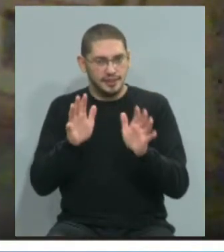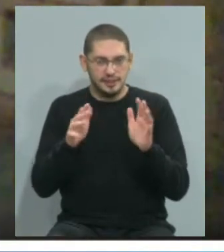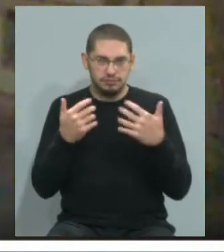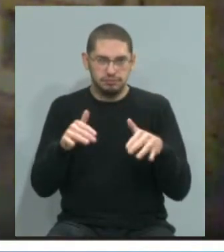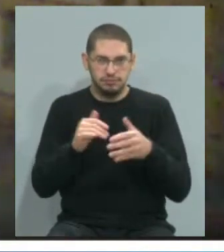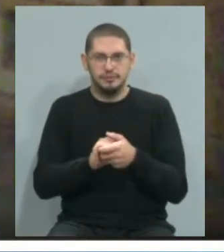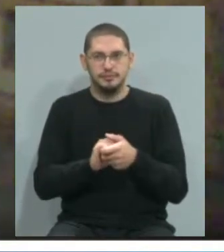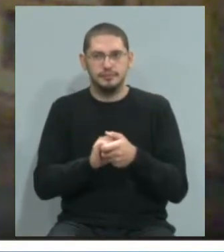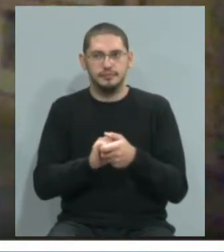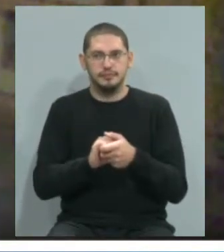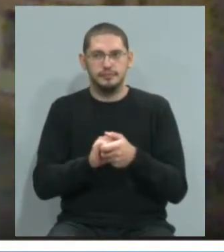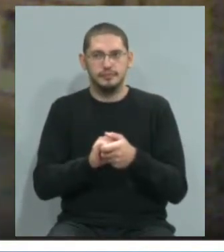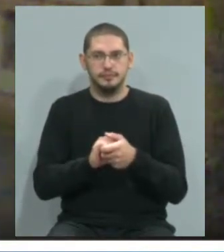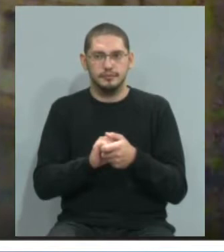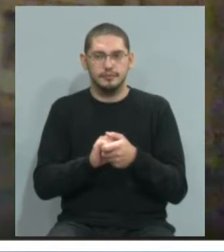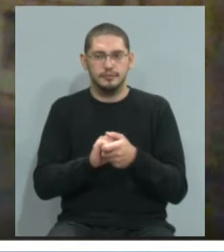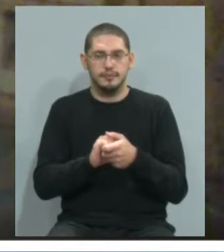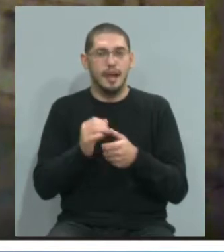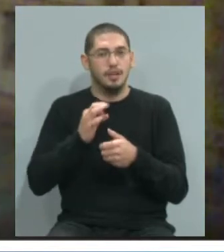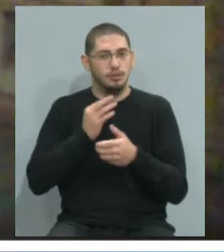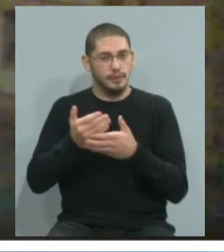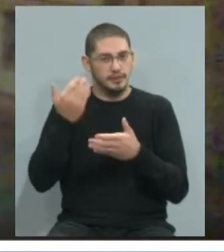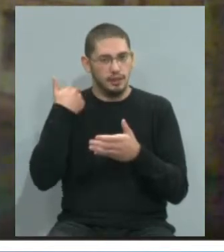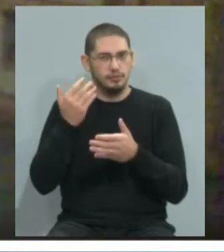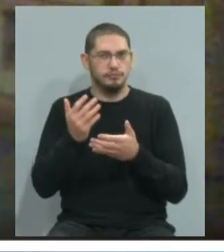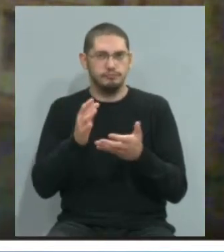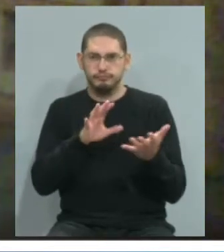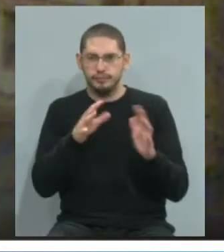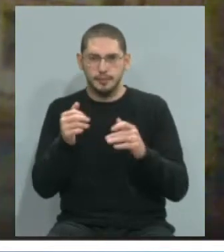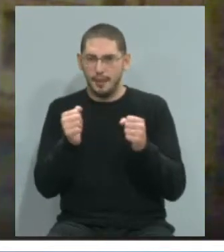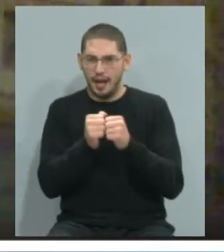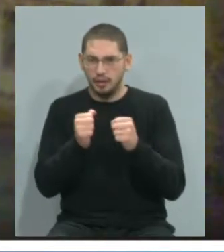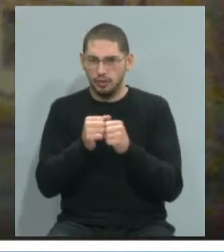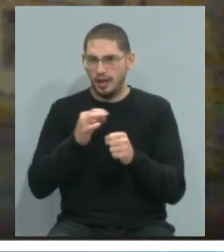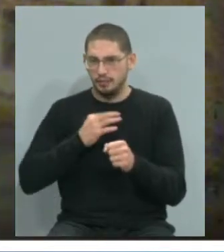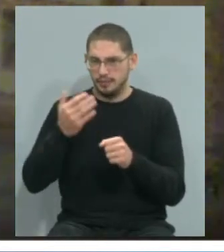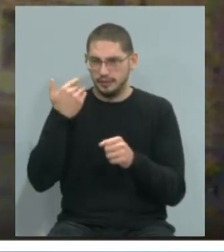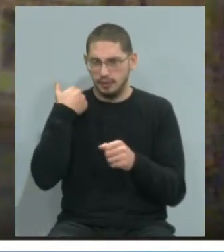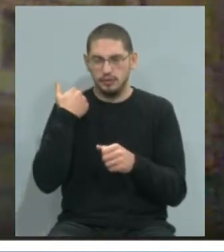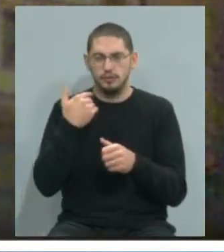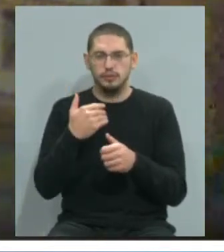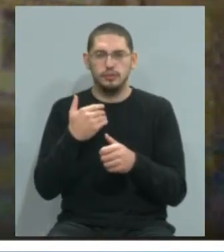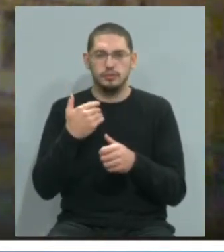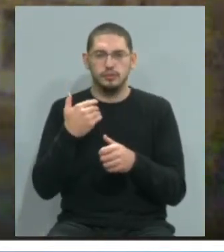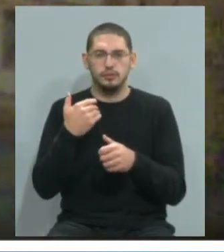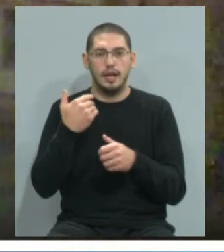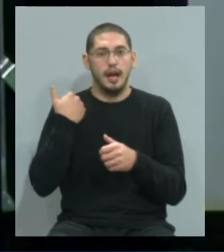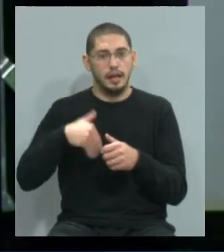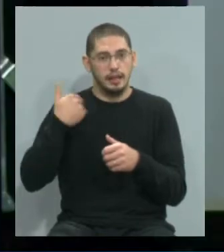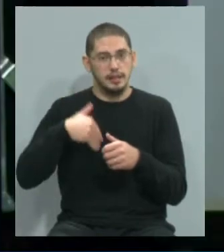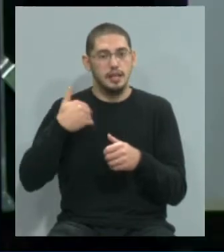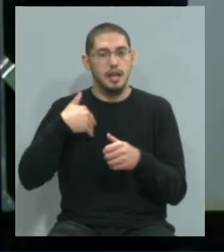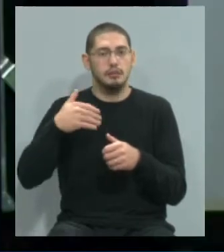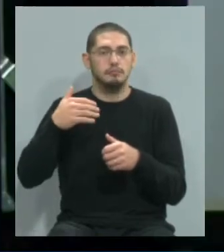el interés. En realidad, ya el año pasado, hacia el mes de mayo del año pasado, Argentina me postuló